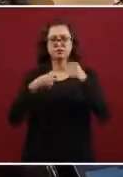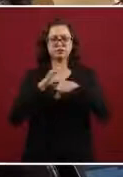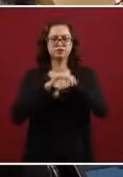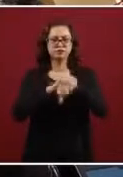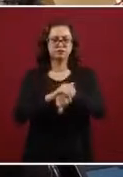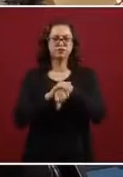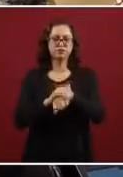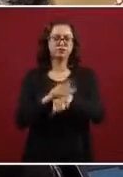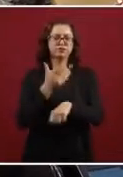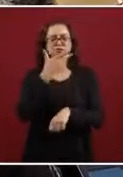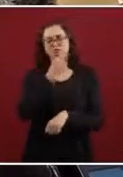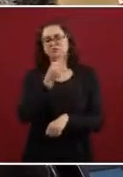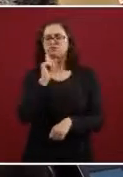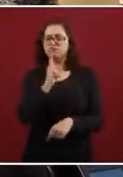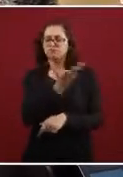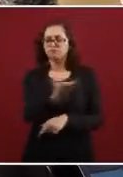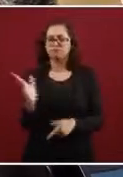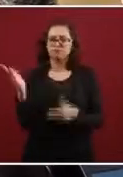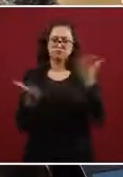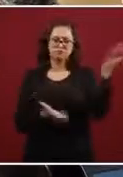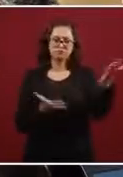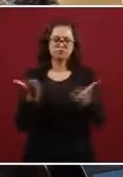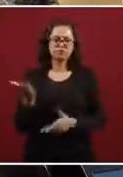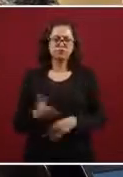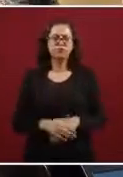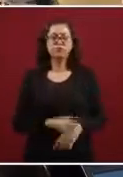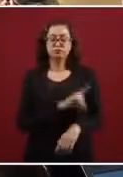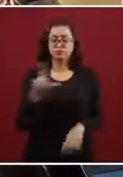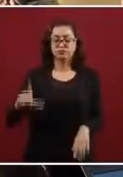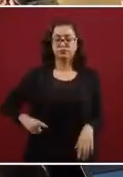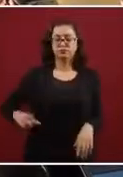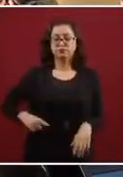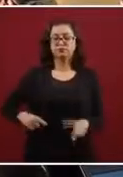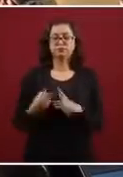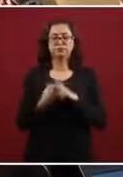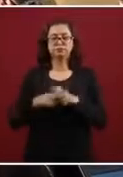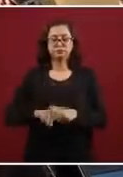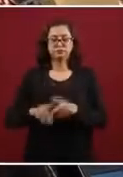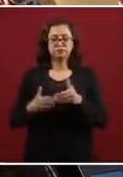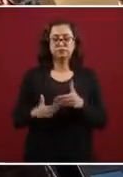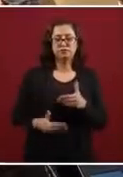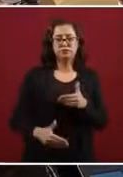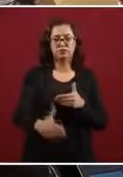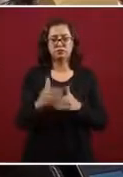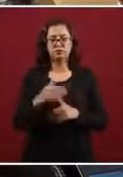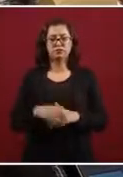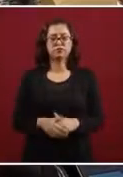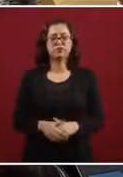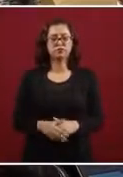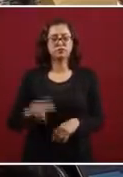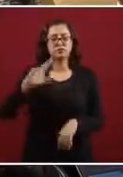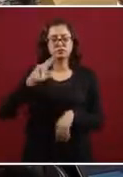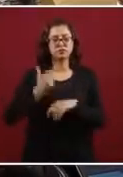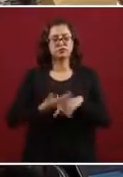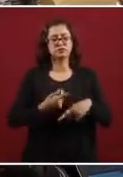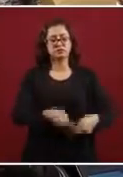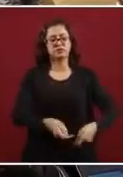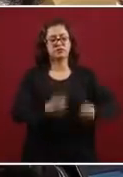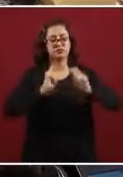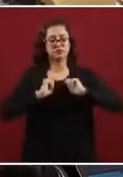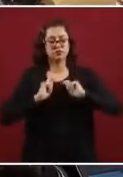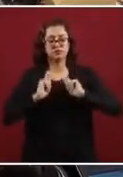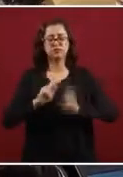aquí presentes. Desde el inicio de este gobierno y el encargo que se nos confió del proceso